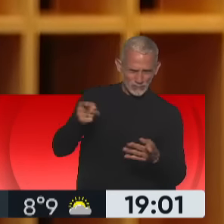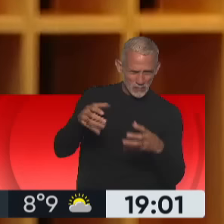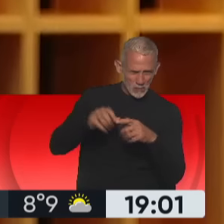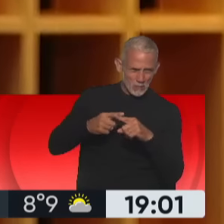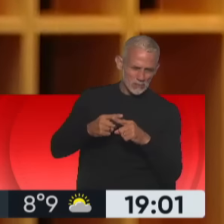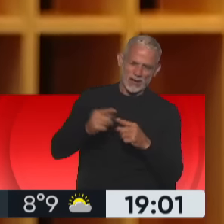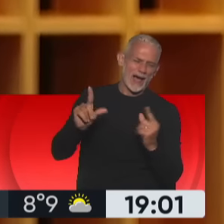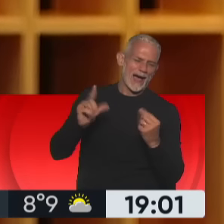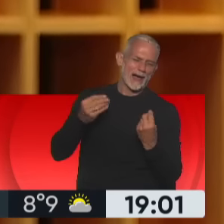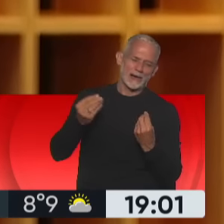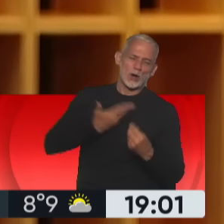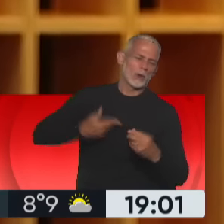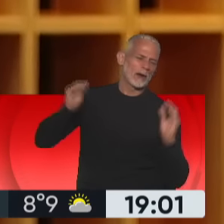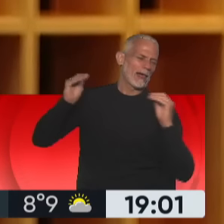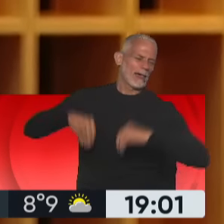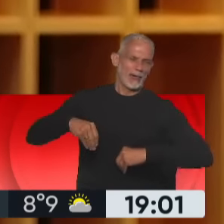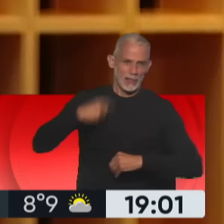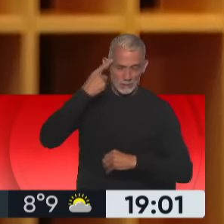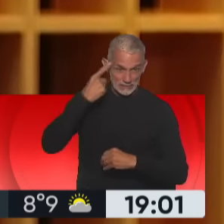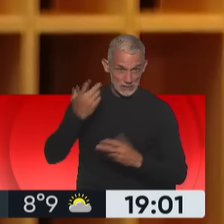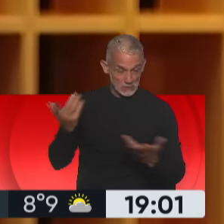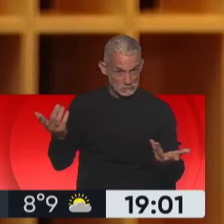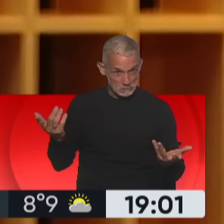creían que el gobierno se caía.